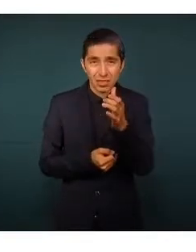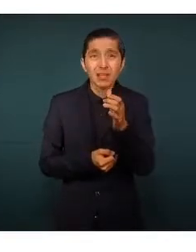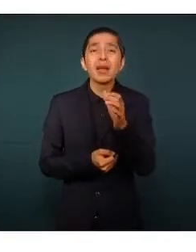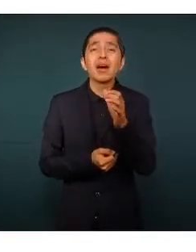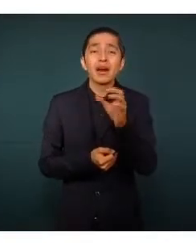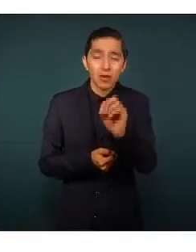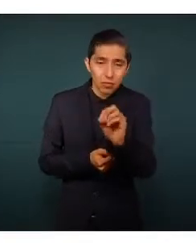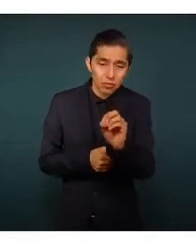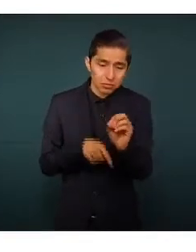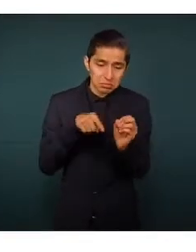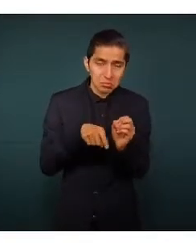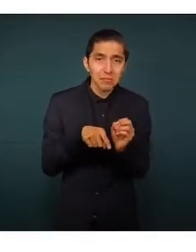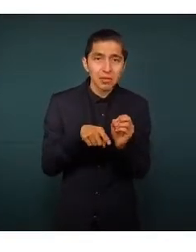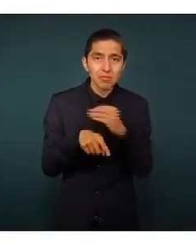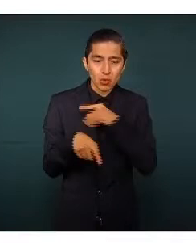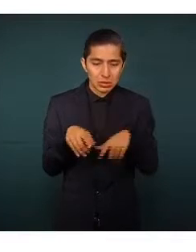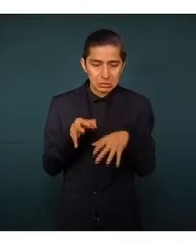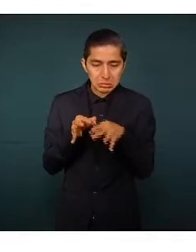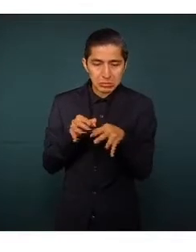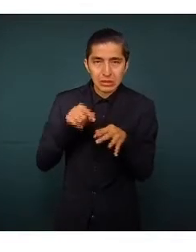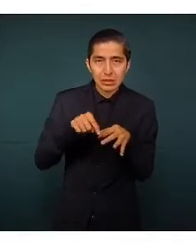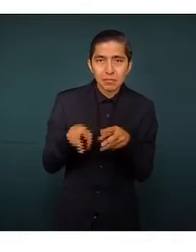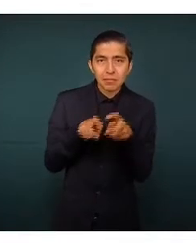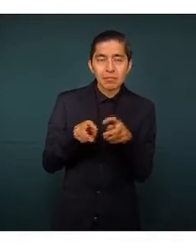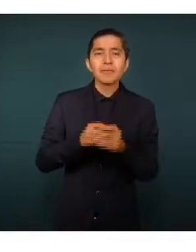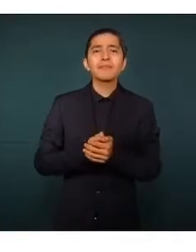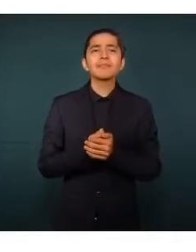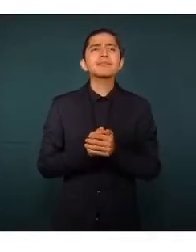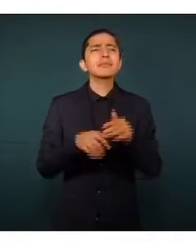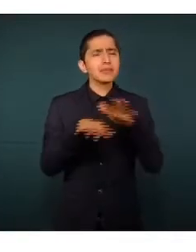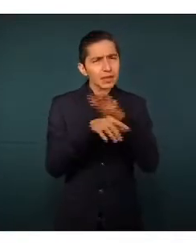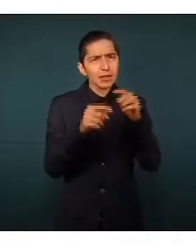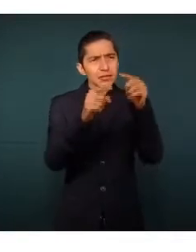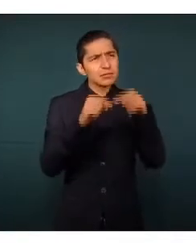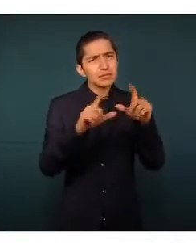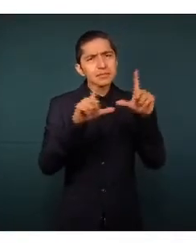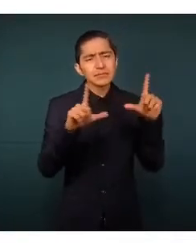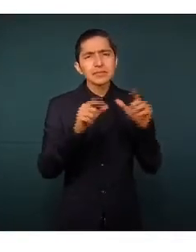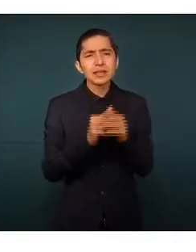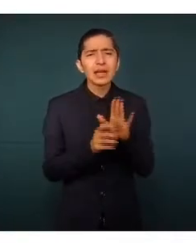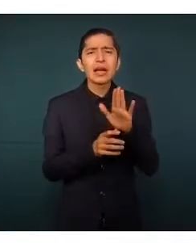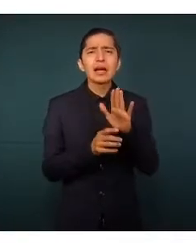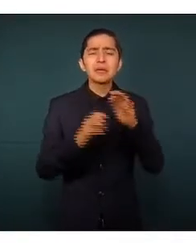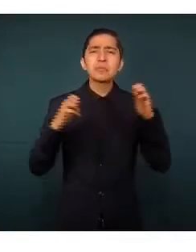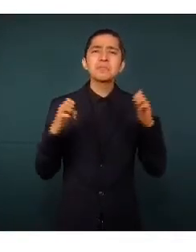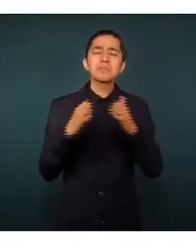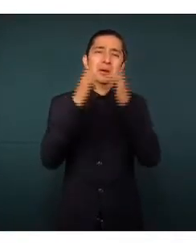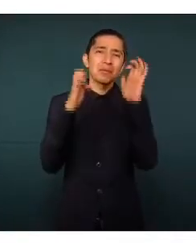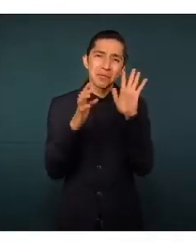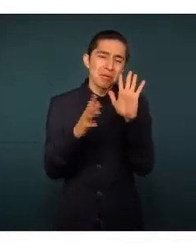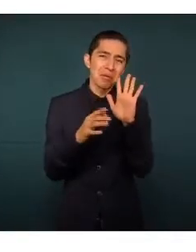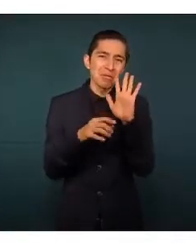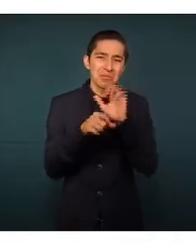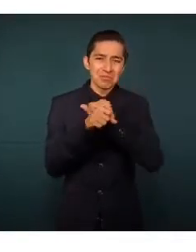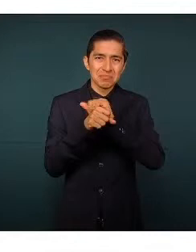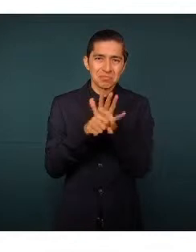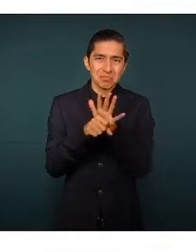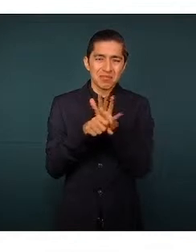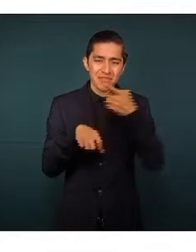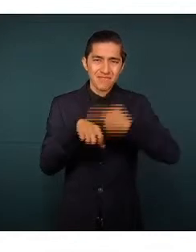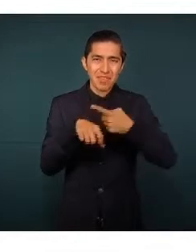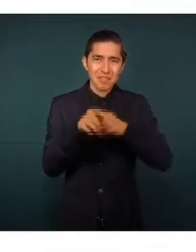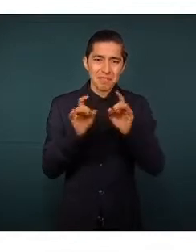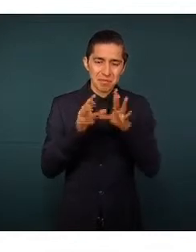delincuencial. Adelante, por favor. En la atención a la emergencia sanitaria COVID-19,